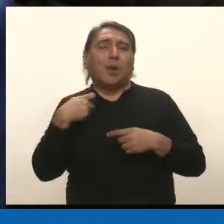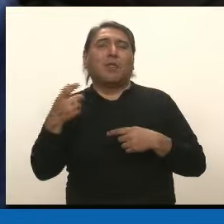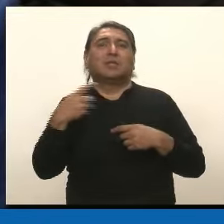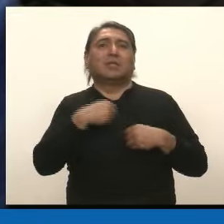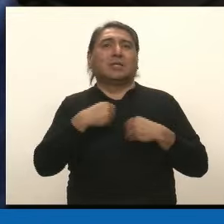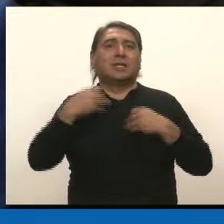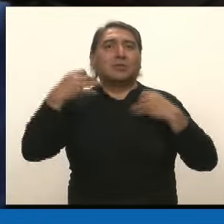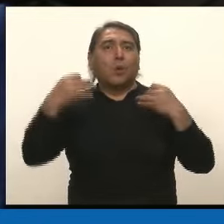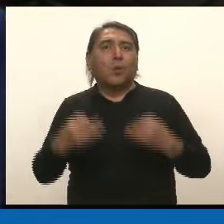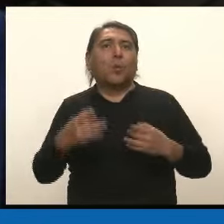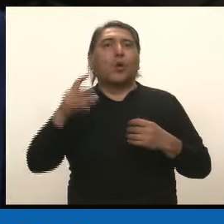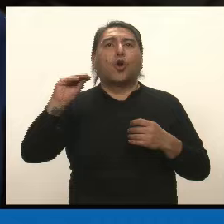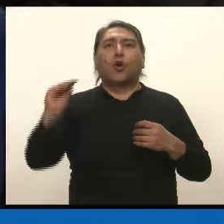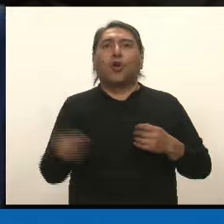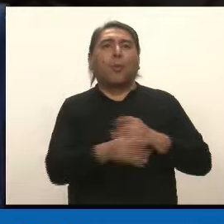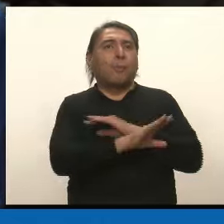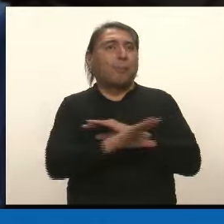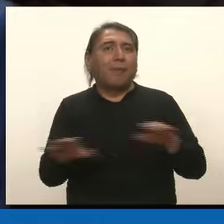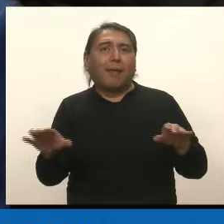sigan